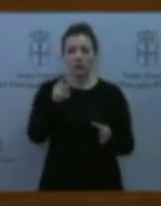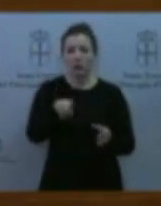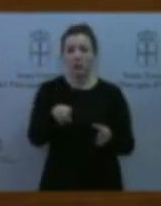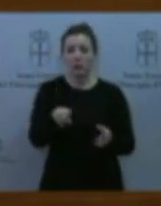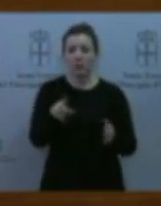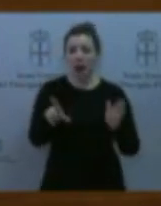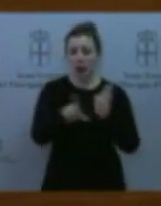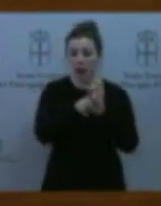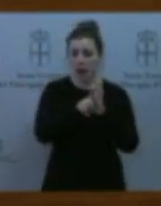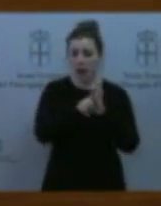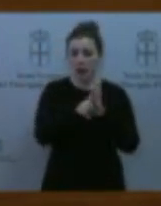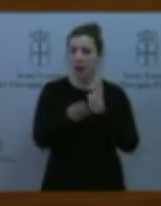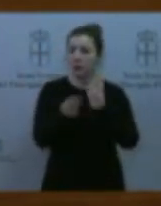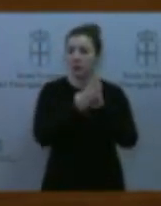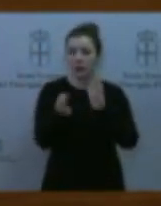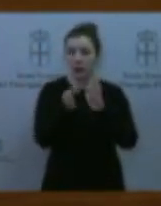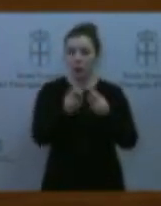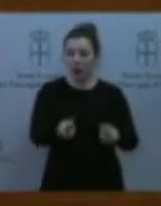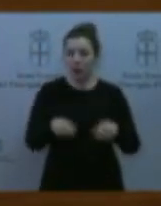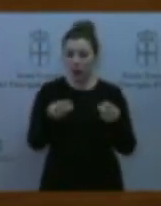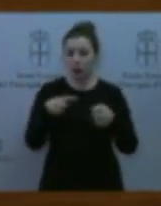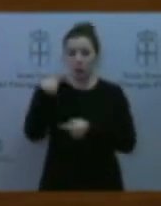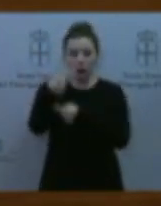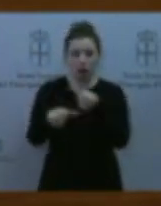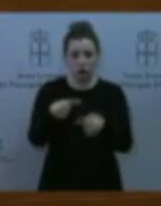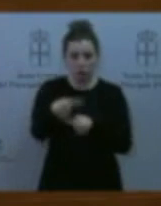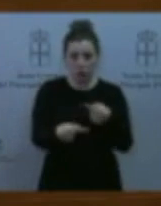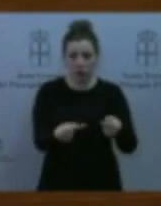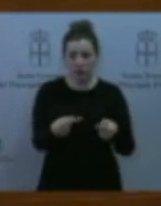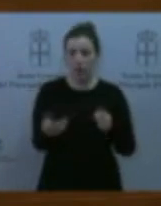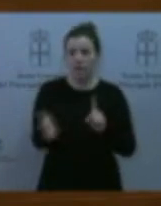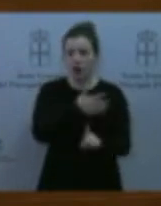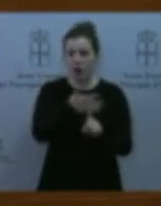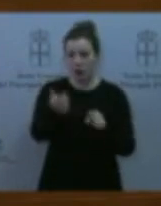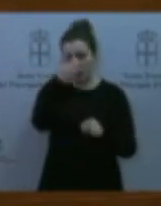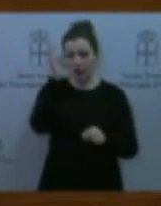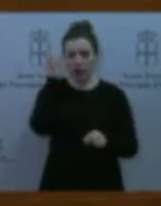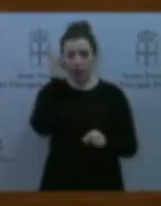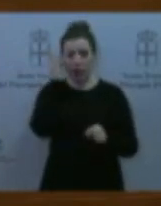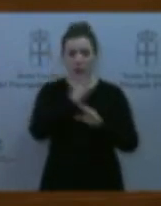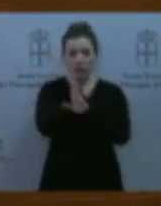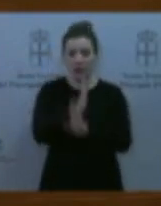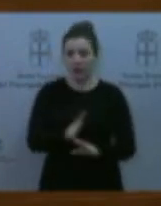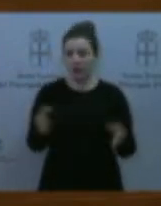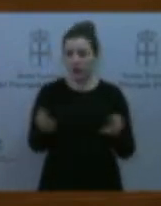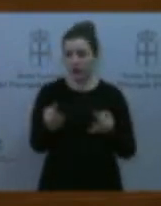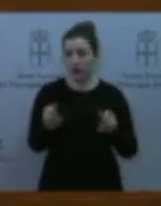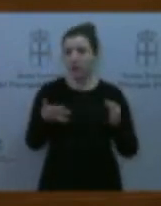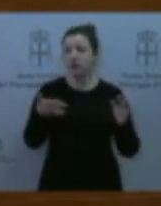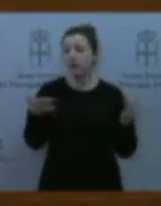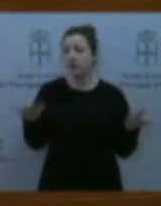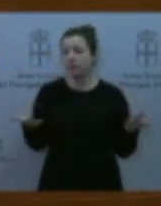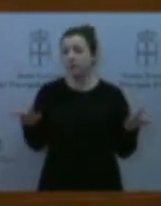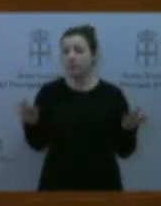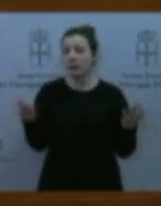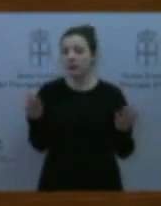reparación de las consecuencias de la violencia de género. En definitiva, es un llamamiento a reparar el daño de una historia